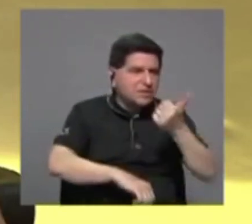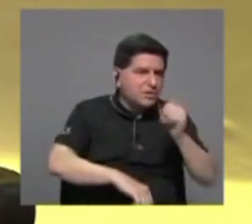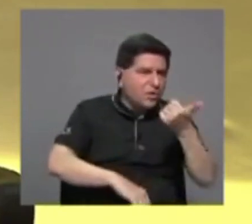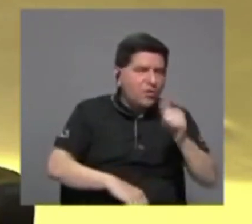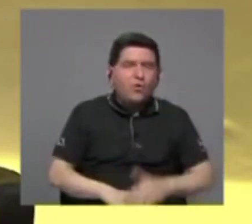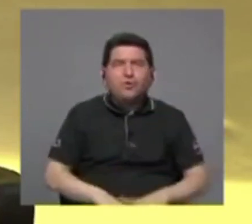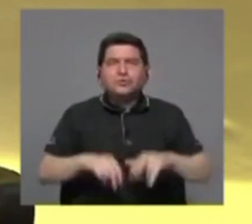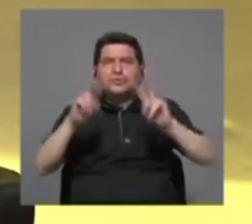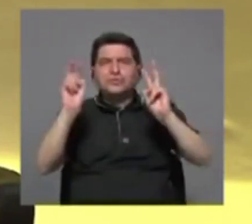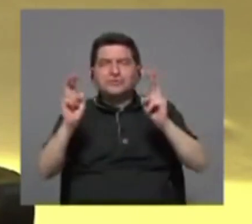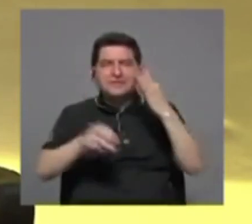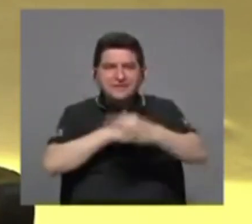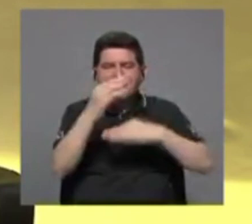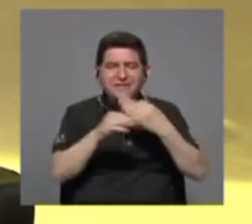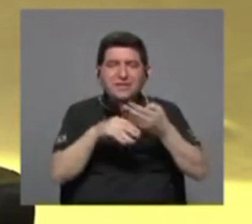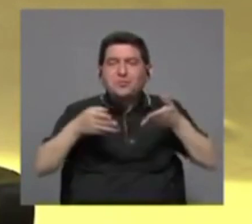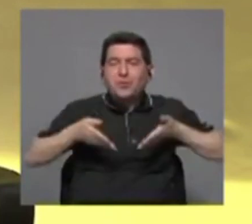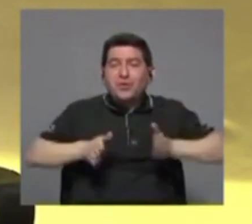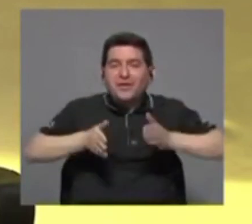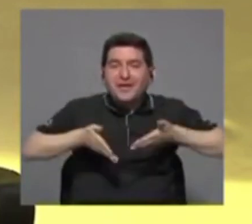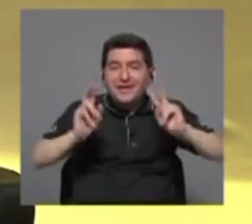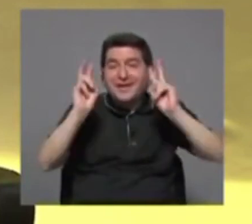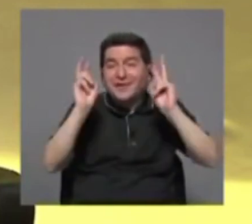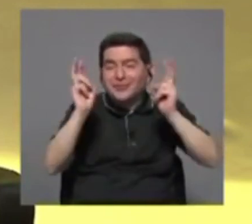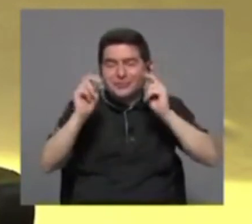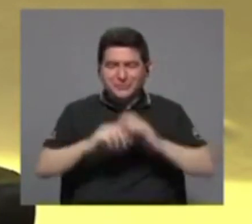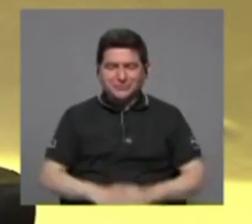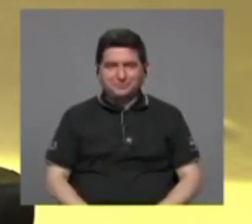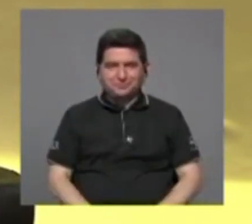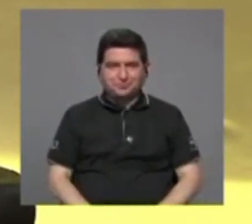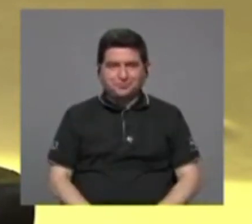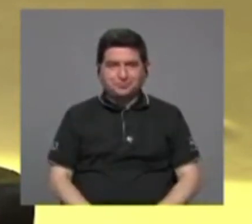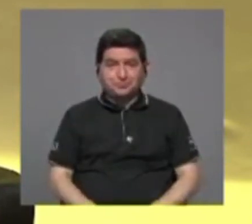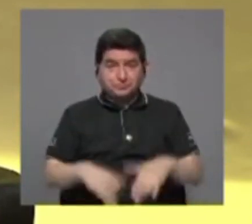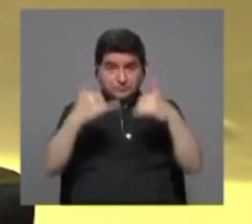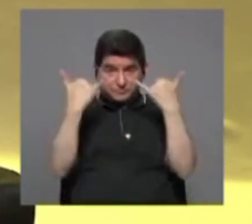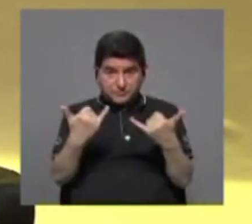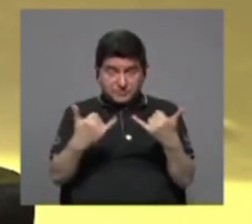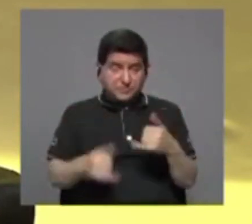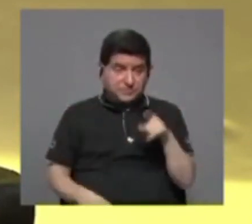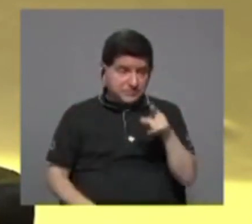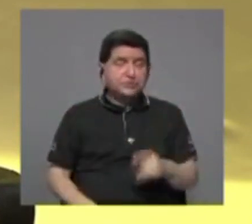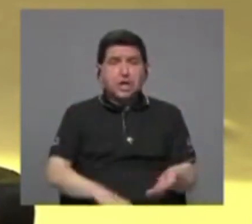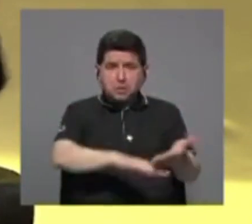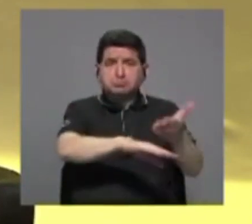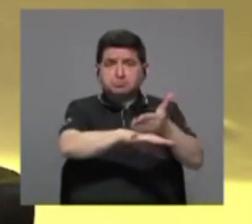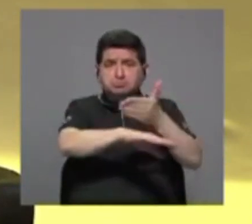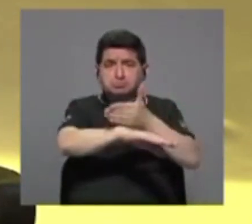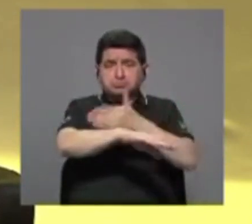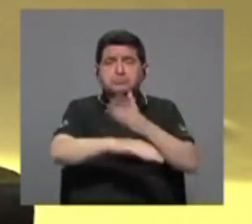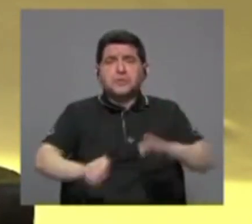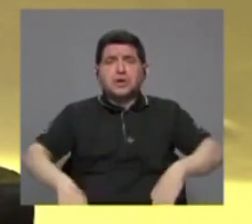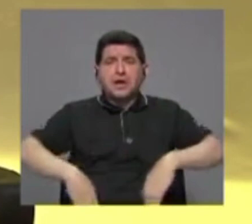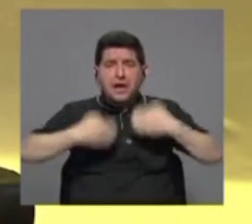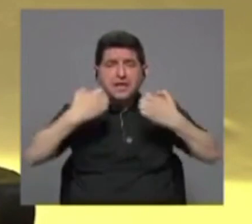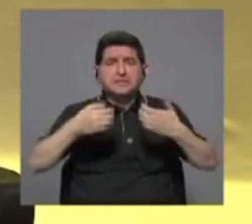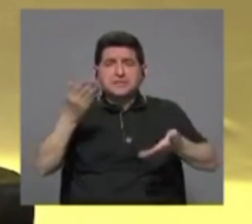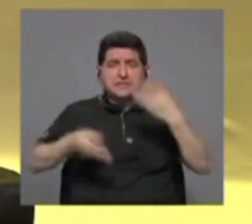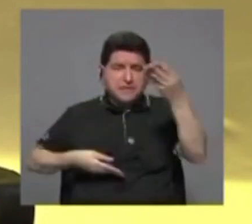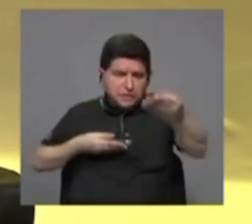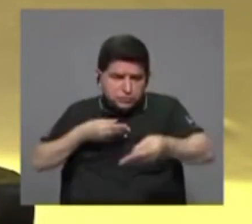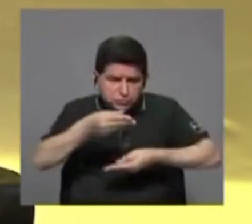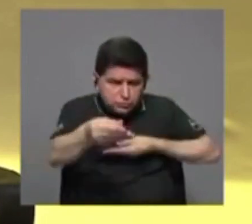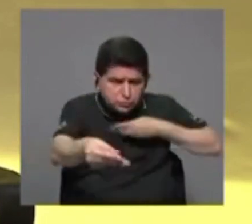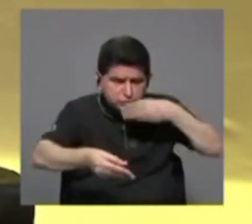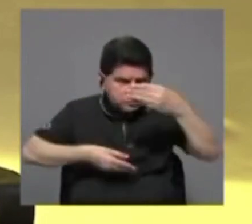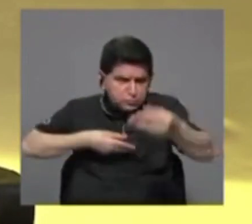si me permite esa metáfora, pero al mismo tiempo, una vez que esos hijos van creciendo, debe haber una retroalimentación